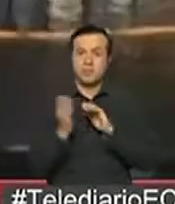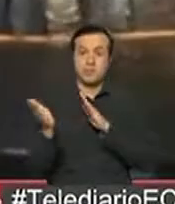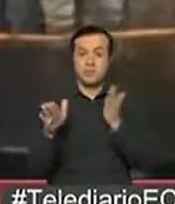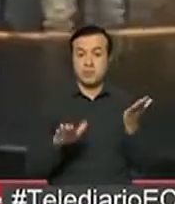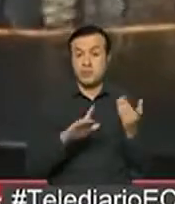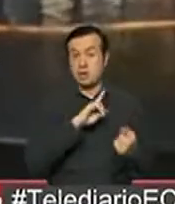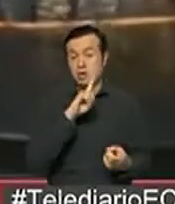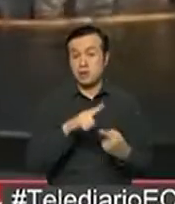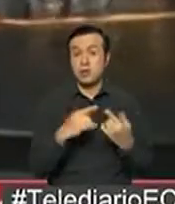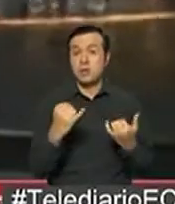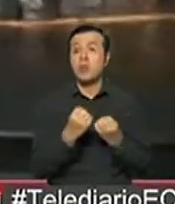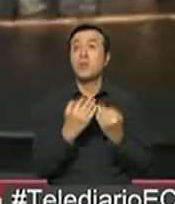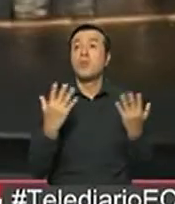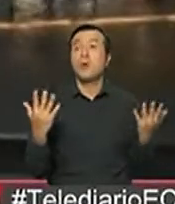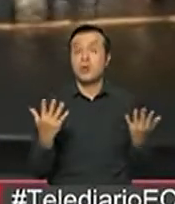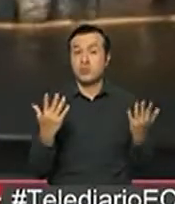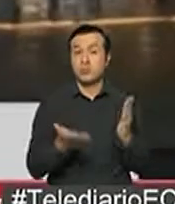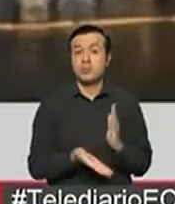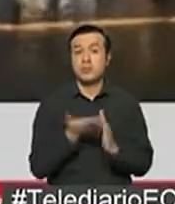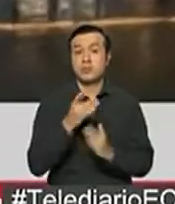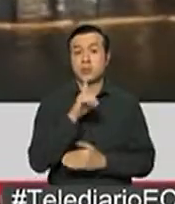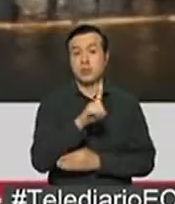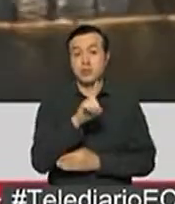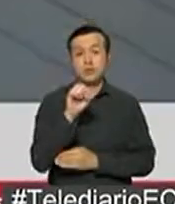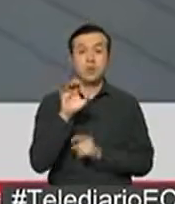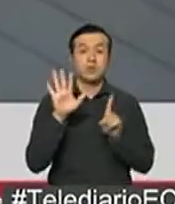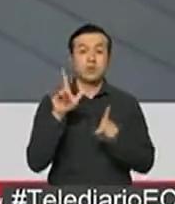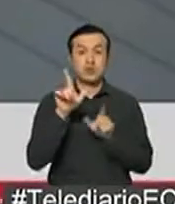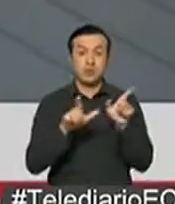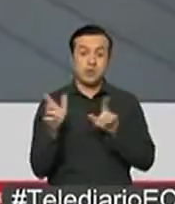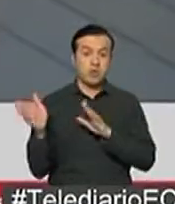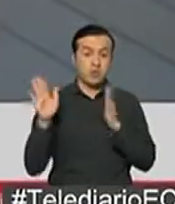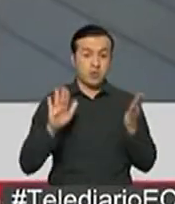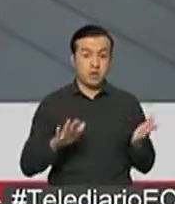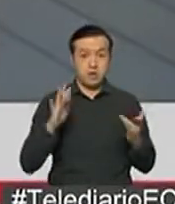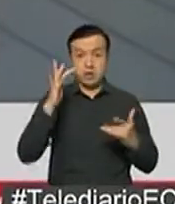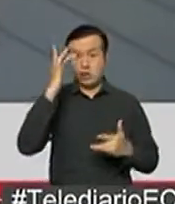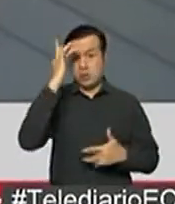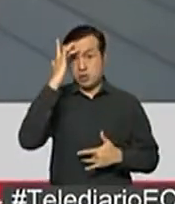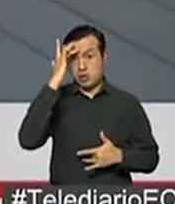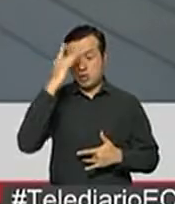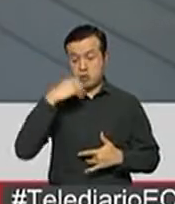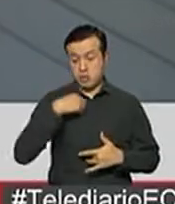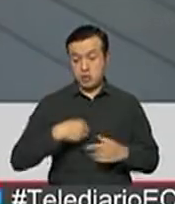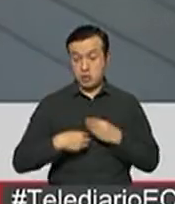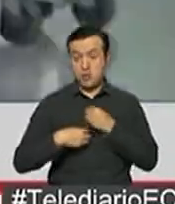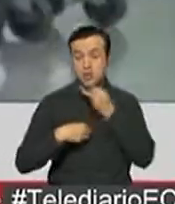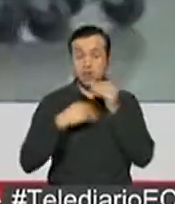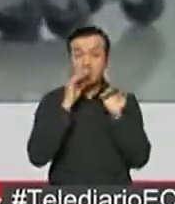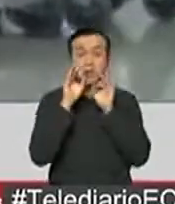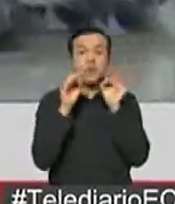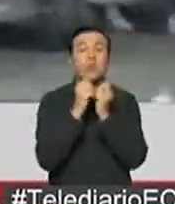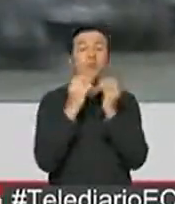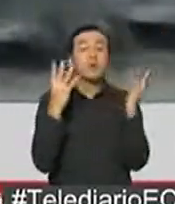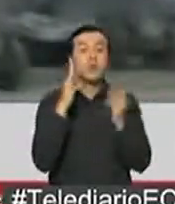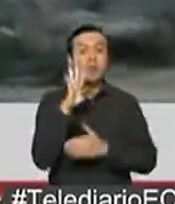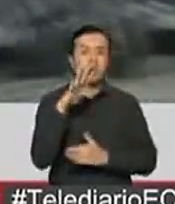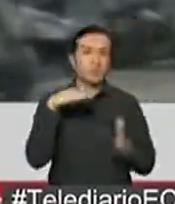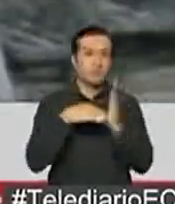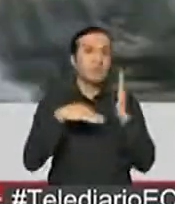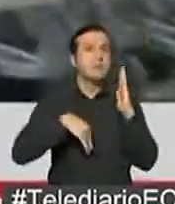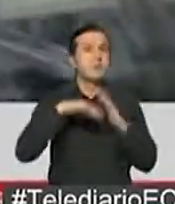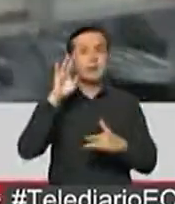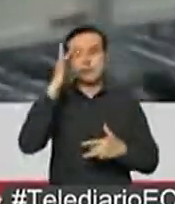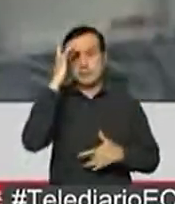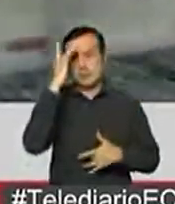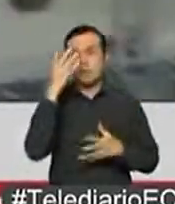momento por el coronavirus en china subió a 106 y el de casos confirmados a nivel nacional suman más de 4000 la mayoría de